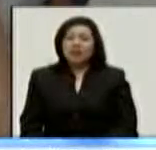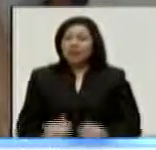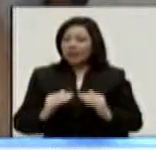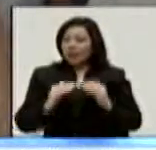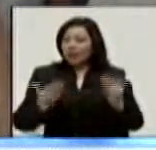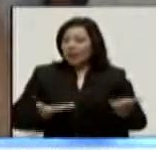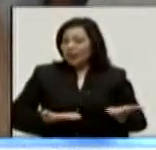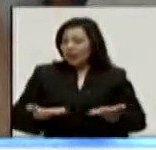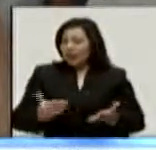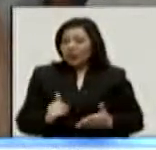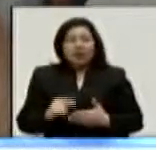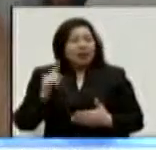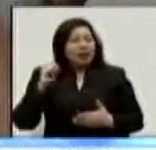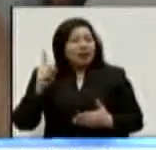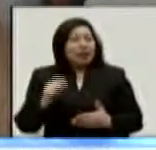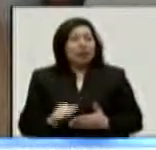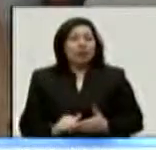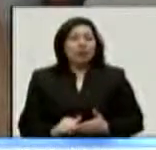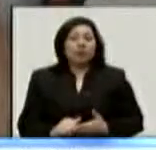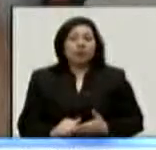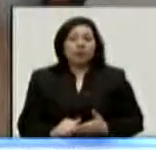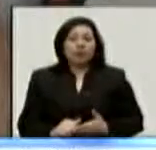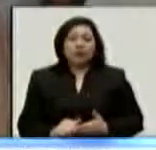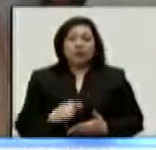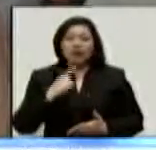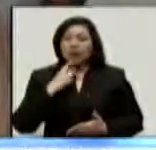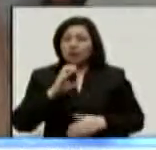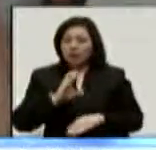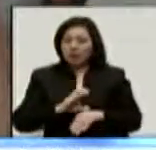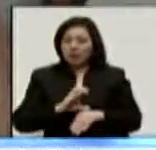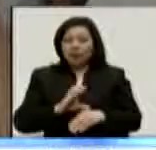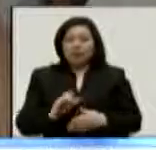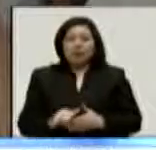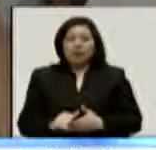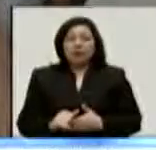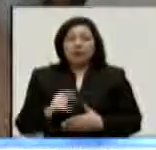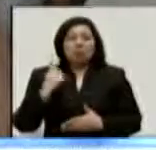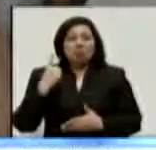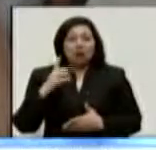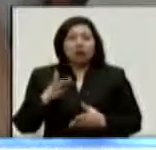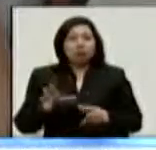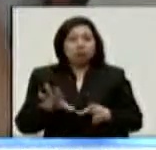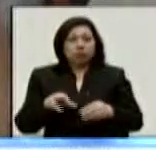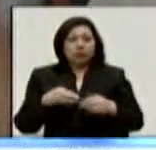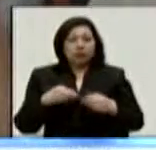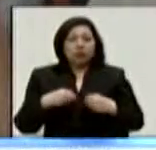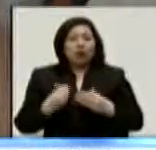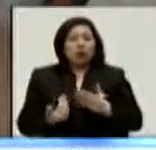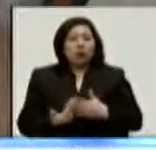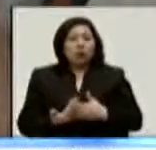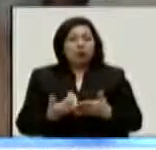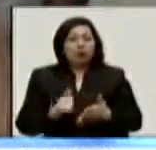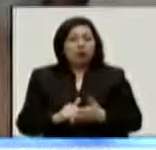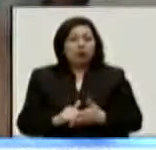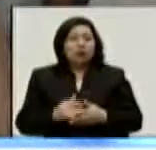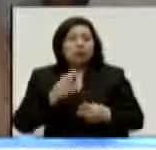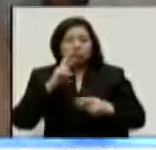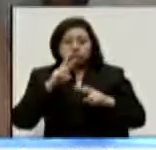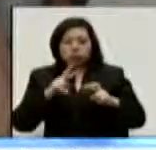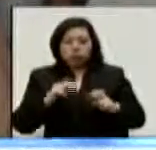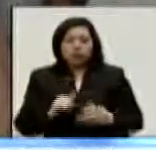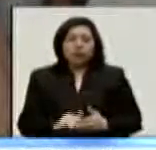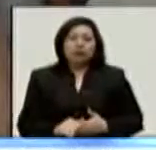principal de negocio detrás de la creación de Discover es capitalizar para acceder a nuevas herramientas de